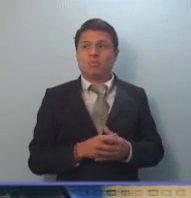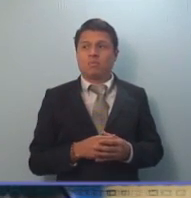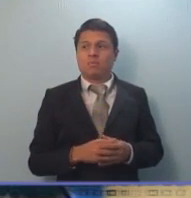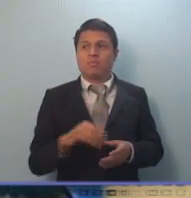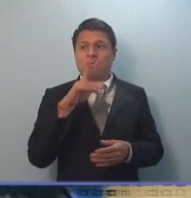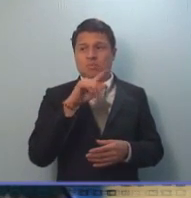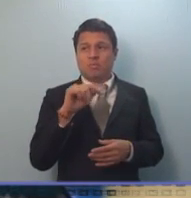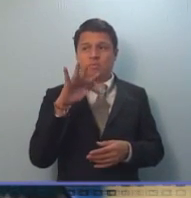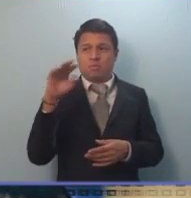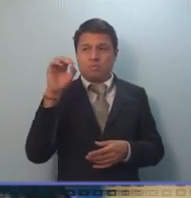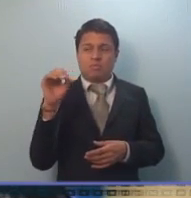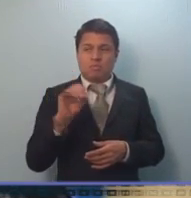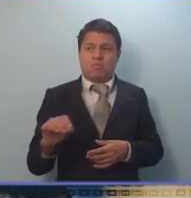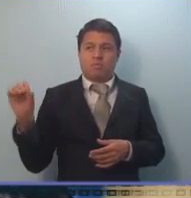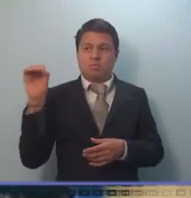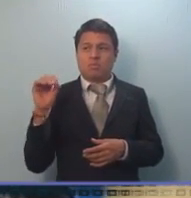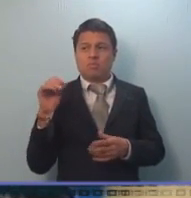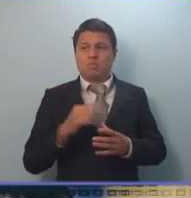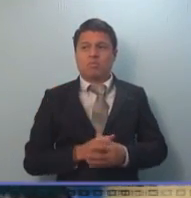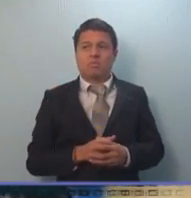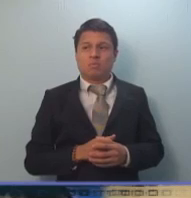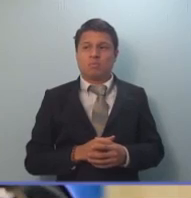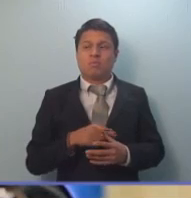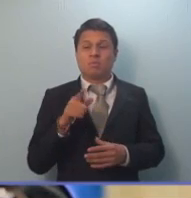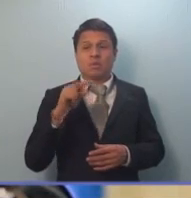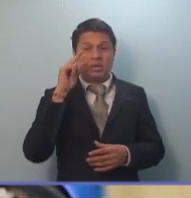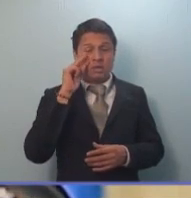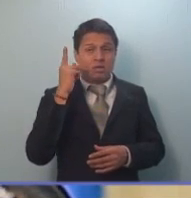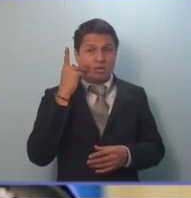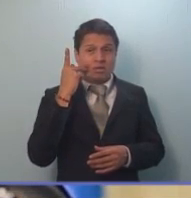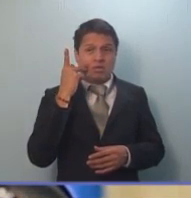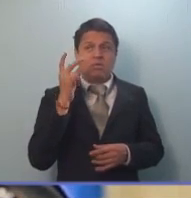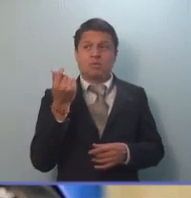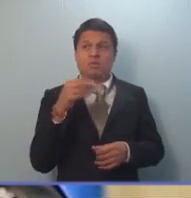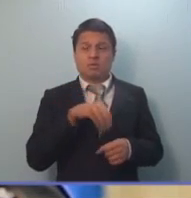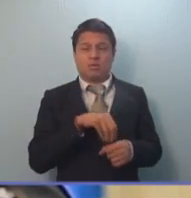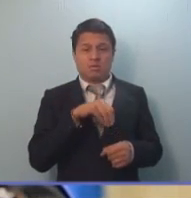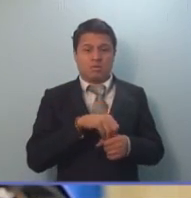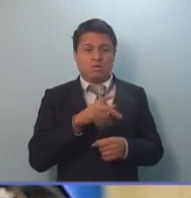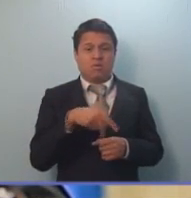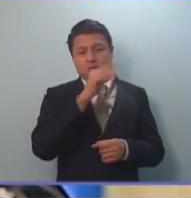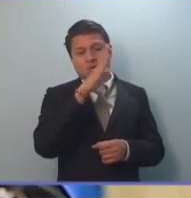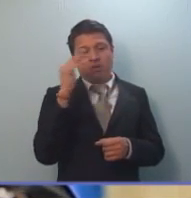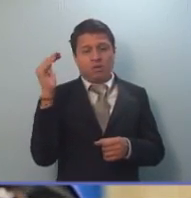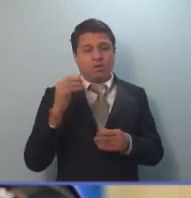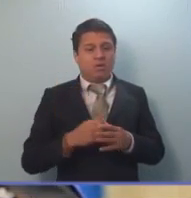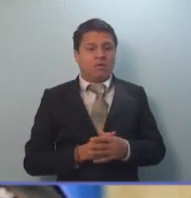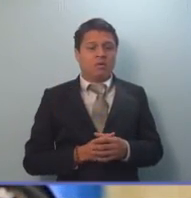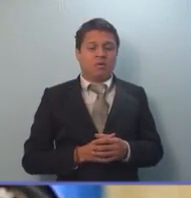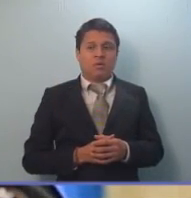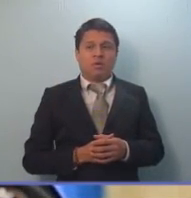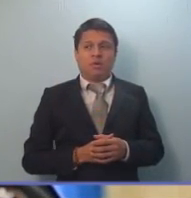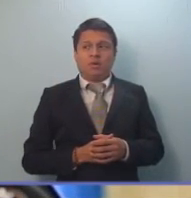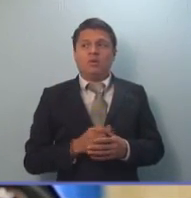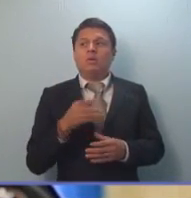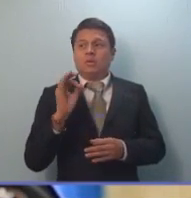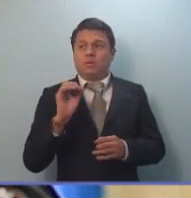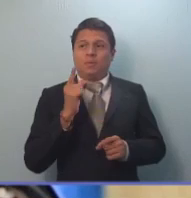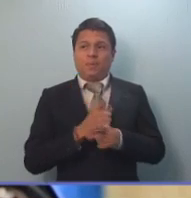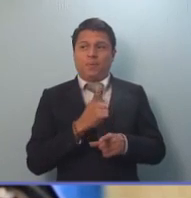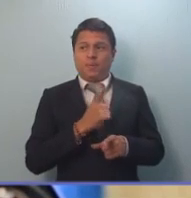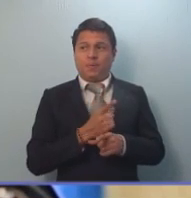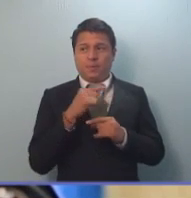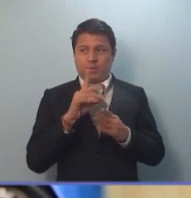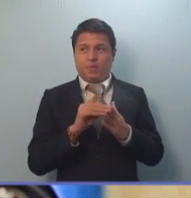del 3.5%. Eso significa un ahorro de Estado. Es correcto el dato